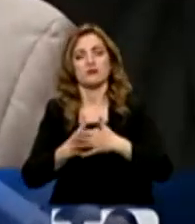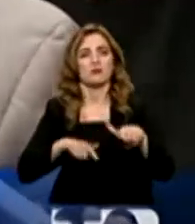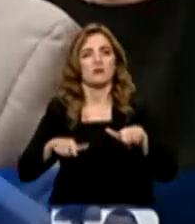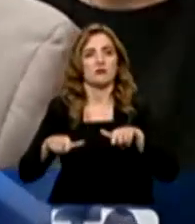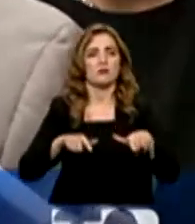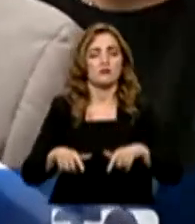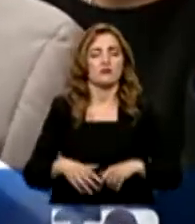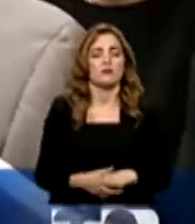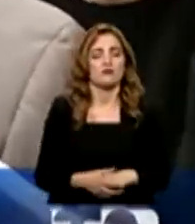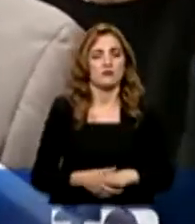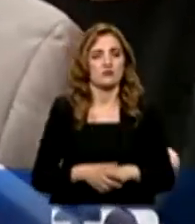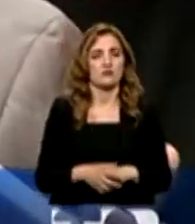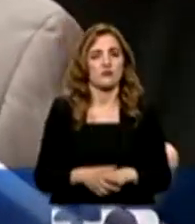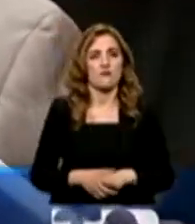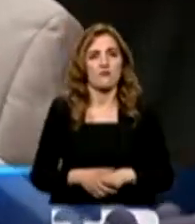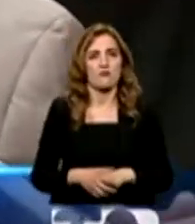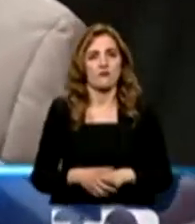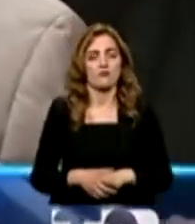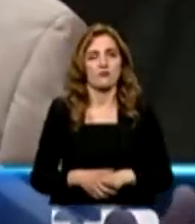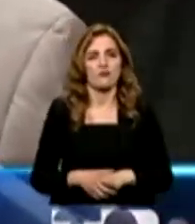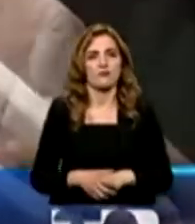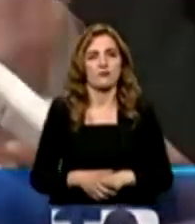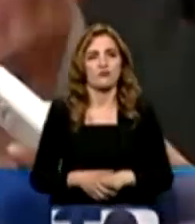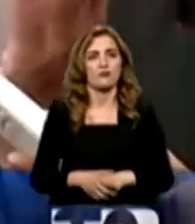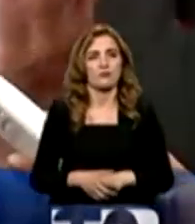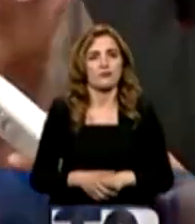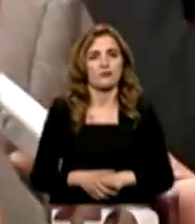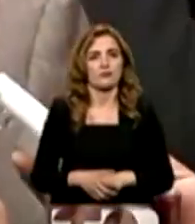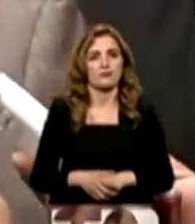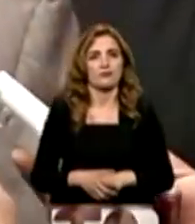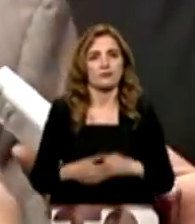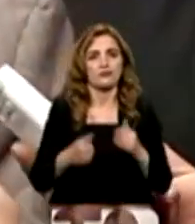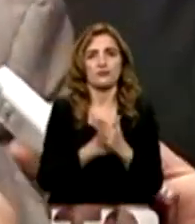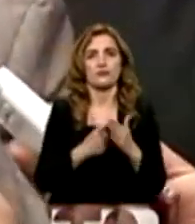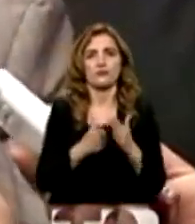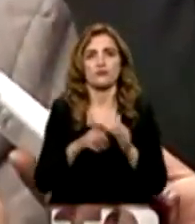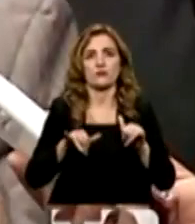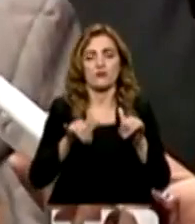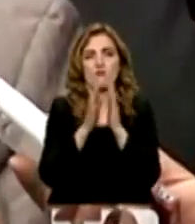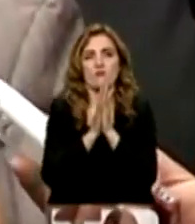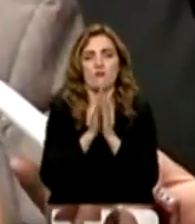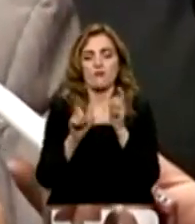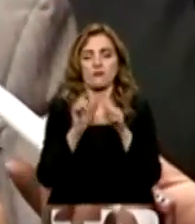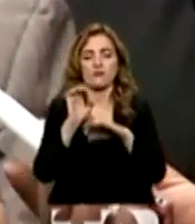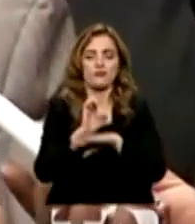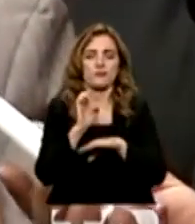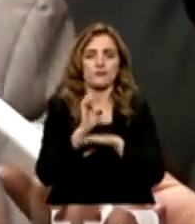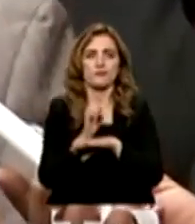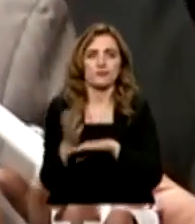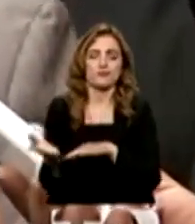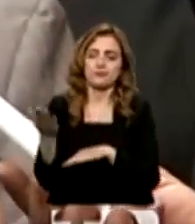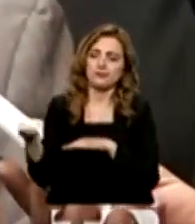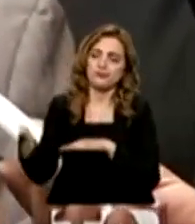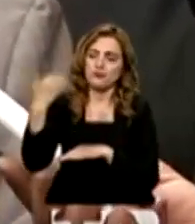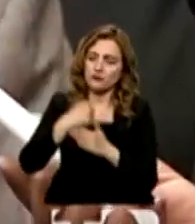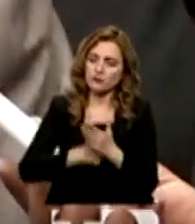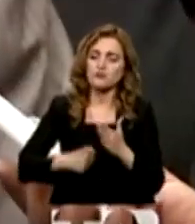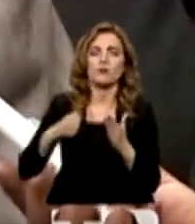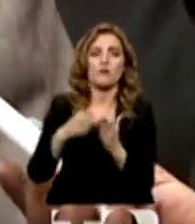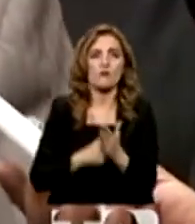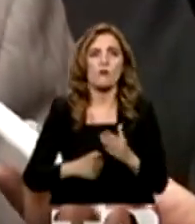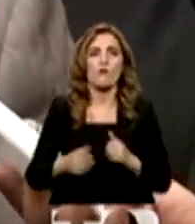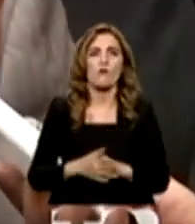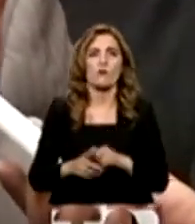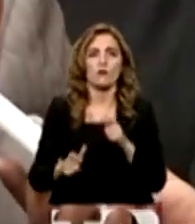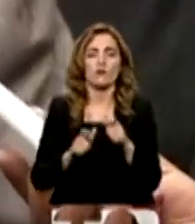niveles y en todas las instancias, en todas las instituciones. Tenemos que luchar y le pedimos al pueblo ecuatoriano que se sume a esa lucha, porque si el